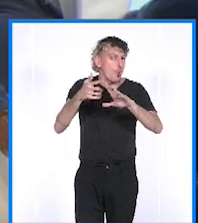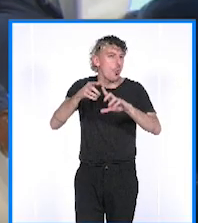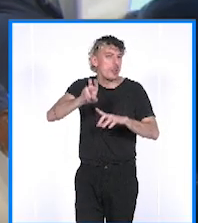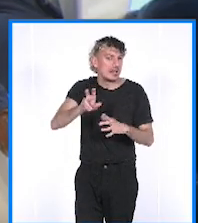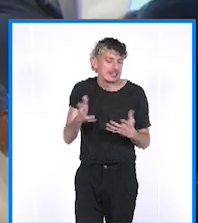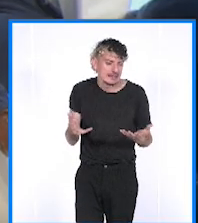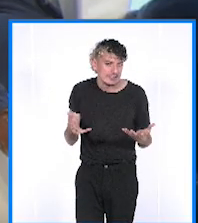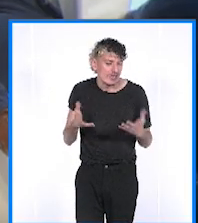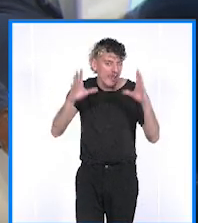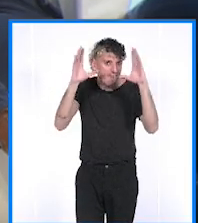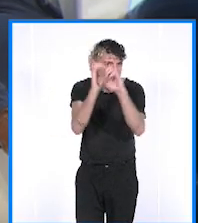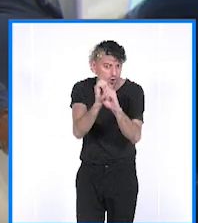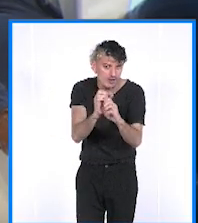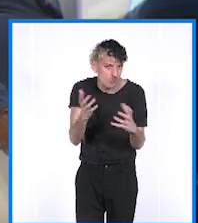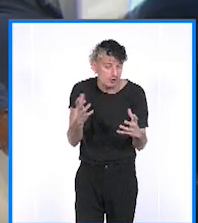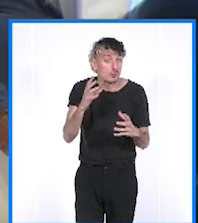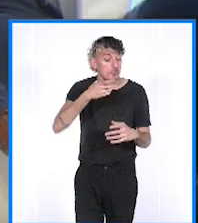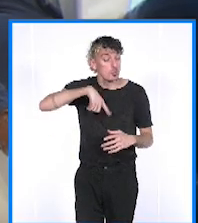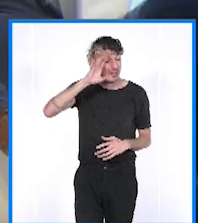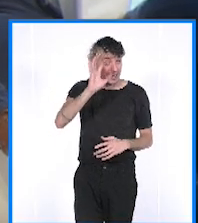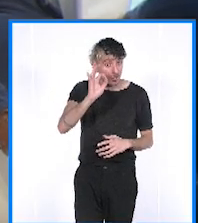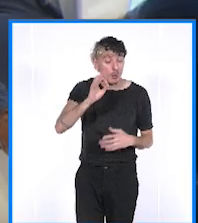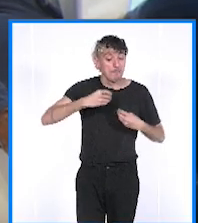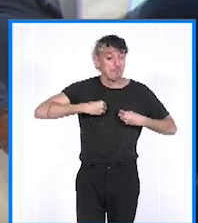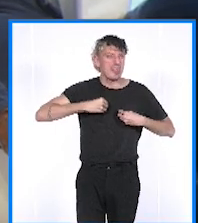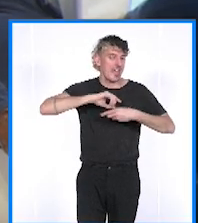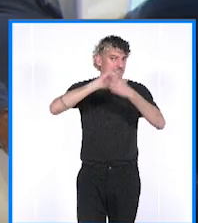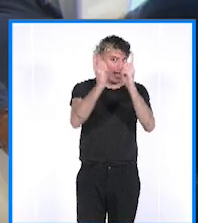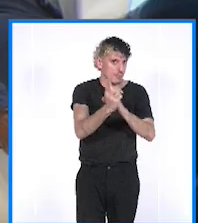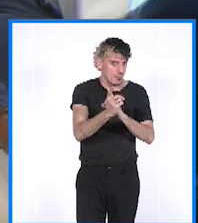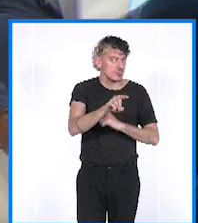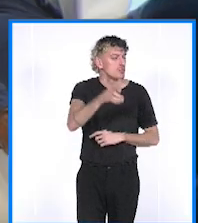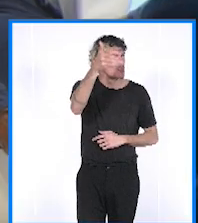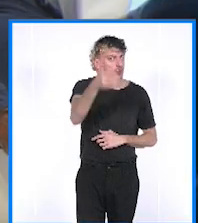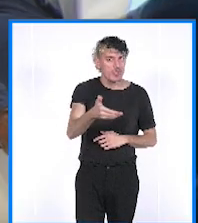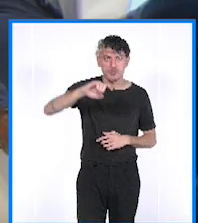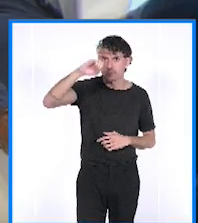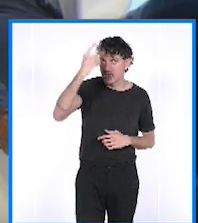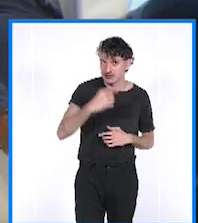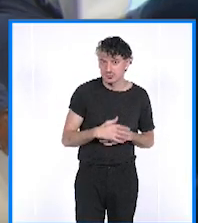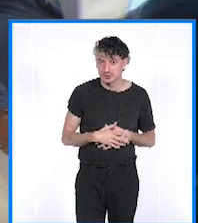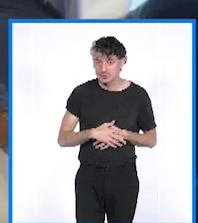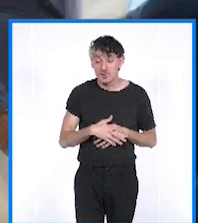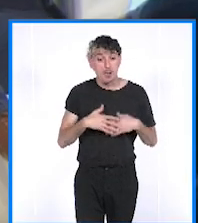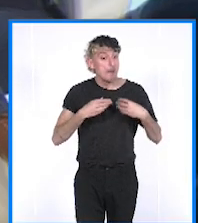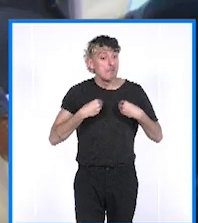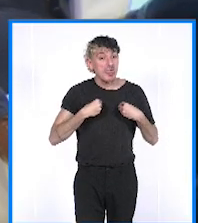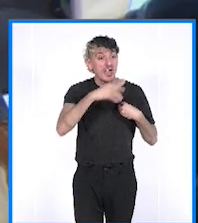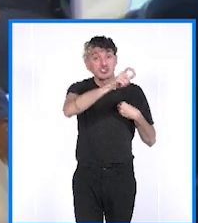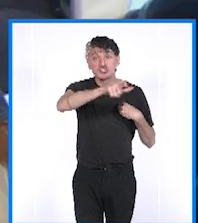sí creemos que cambia vidas entonces eh yo creo que eso es lo más relevante que querría comunicar cambia